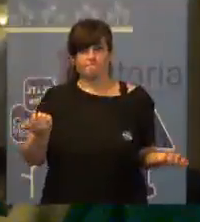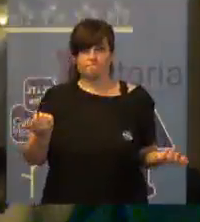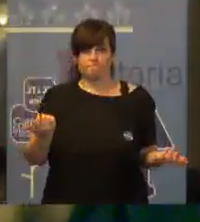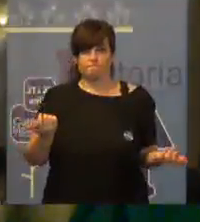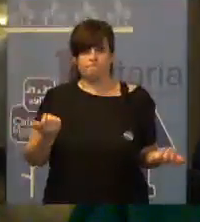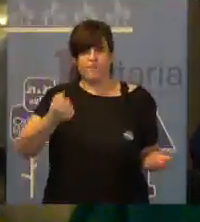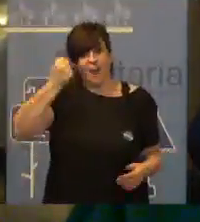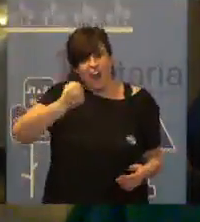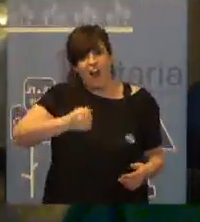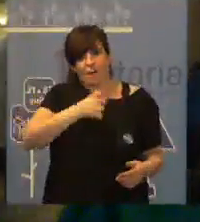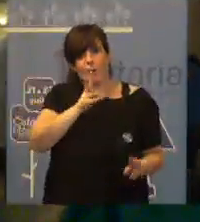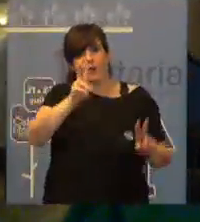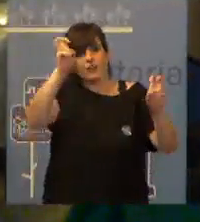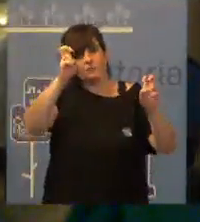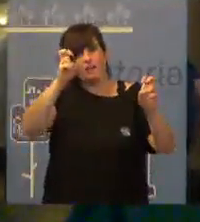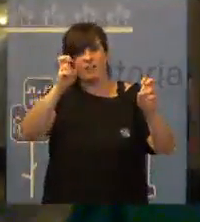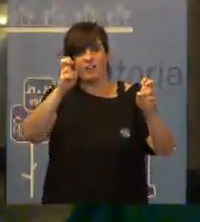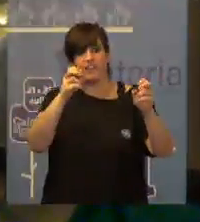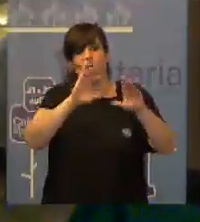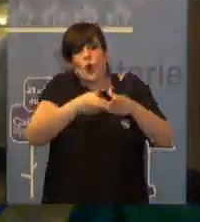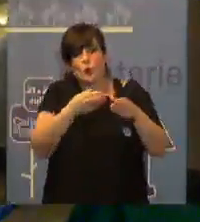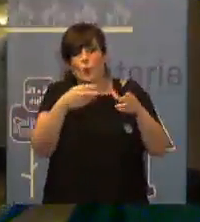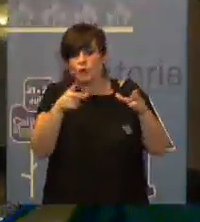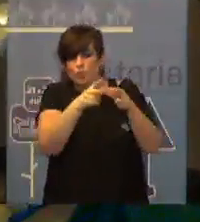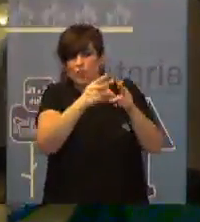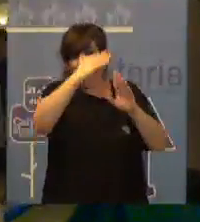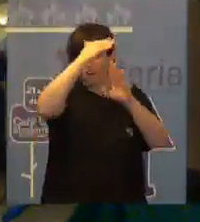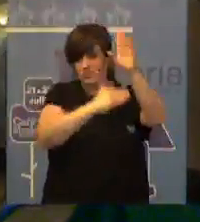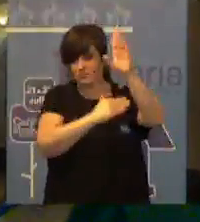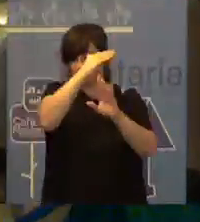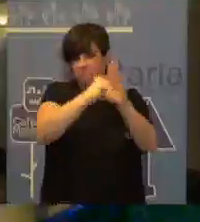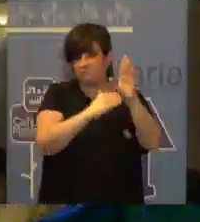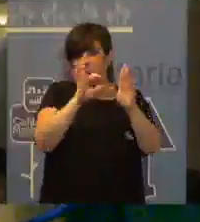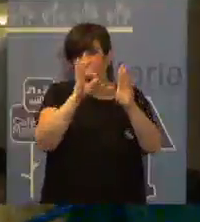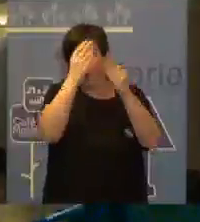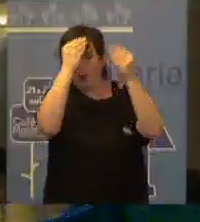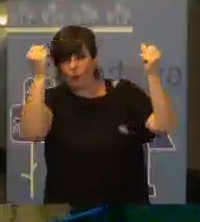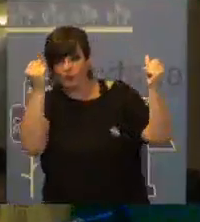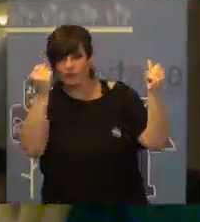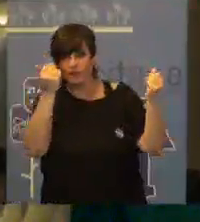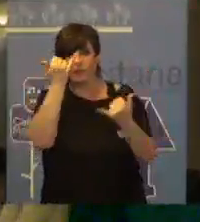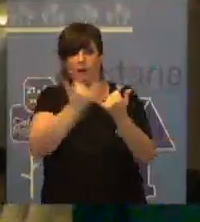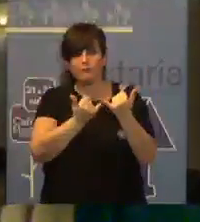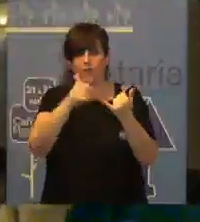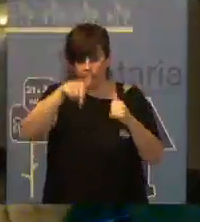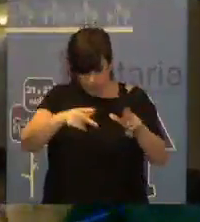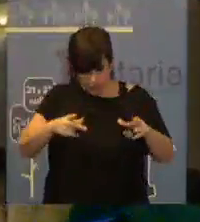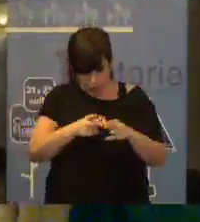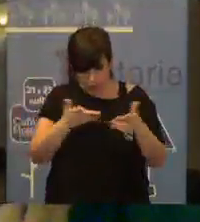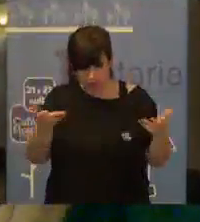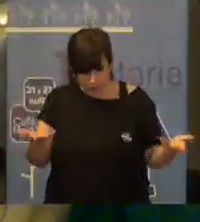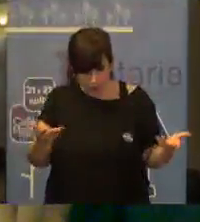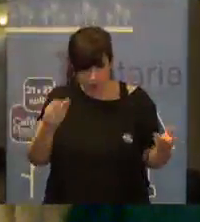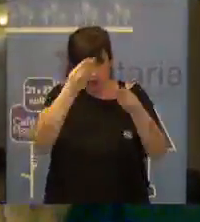no tacitismo, no tema de olvidarnos de en que tipo de sociedade estamos. Eu,